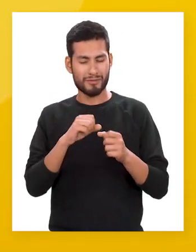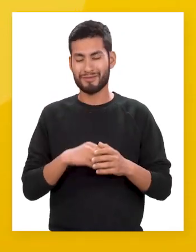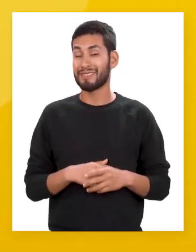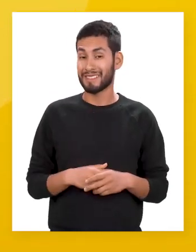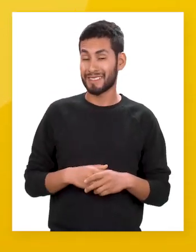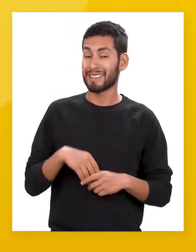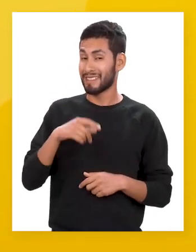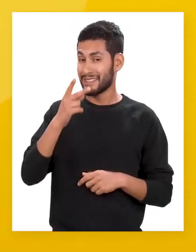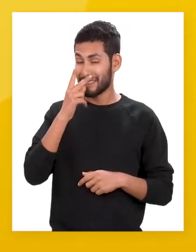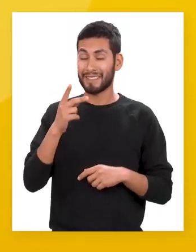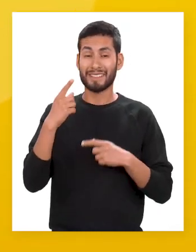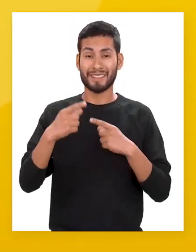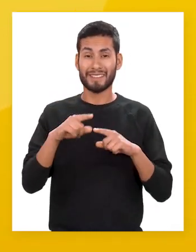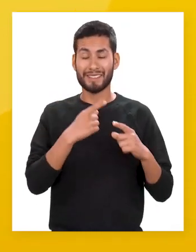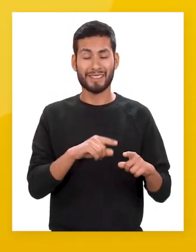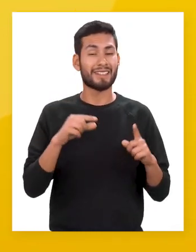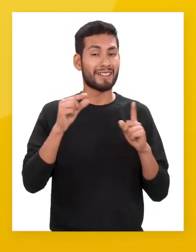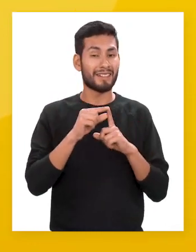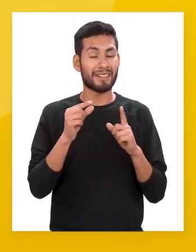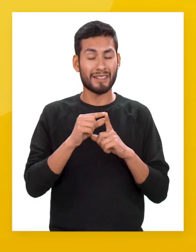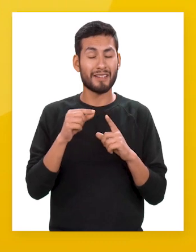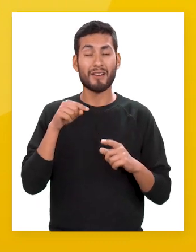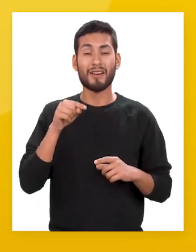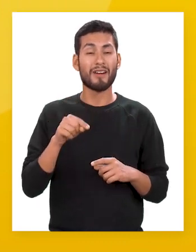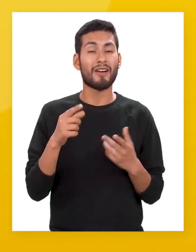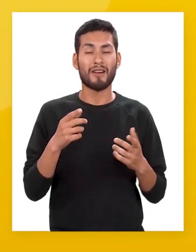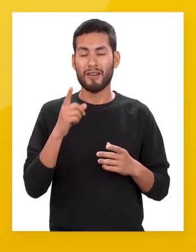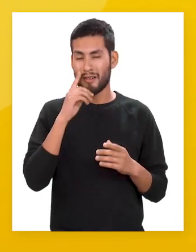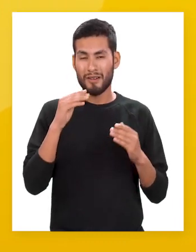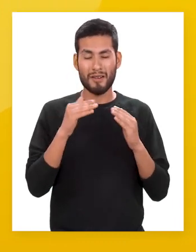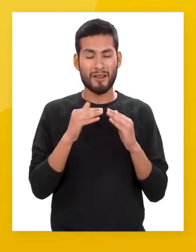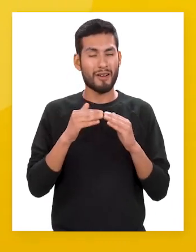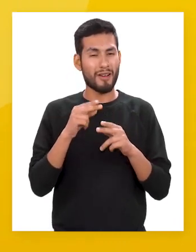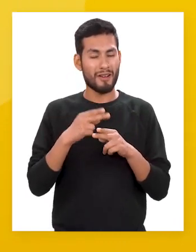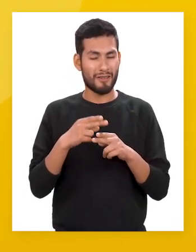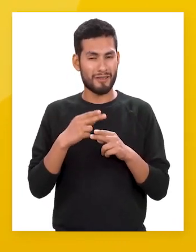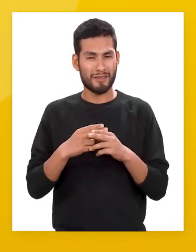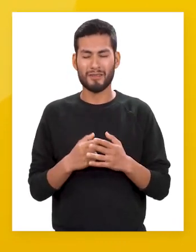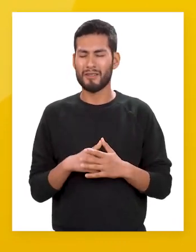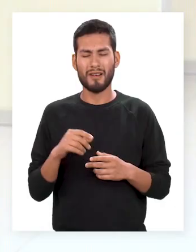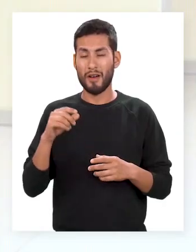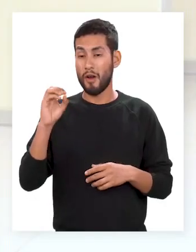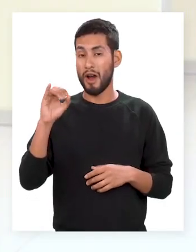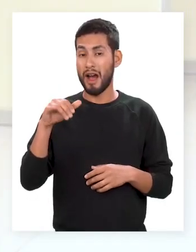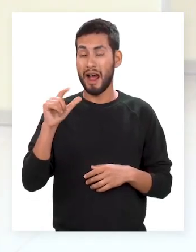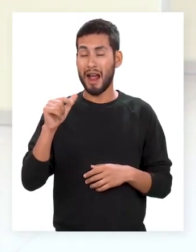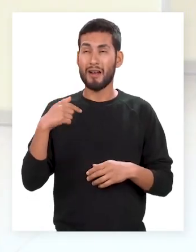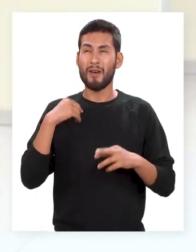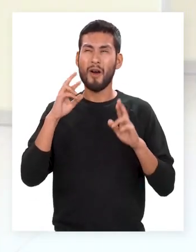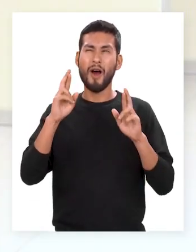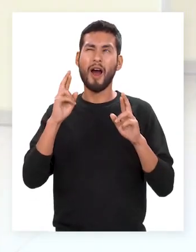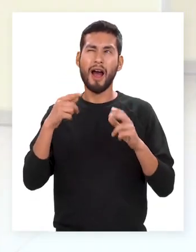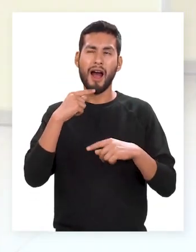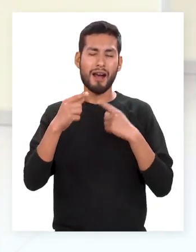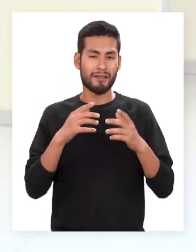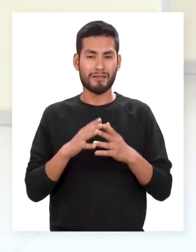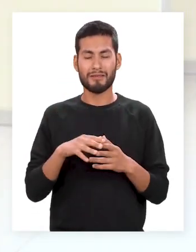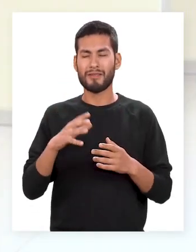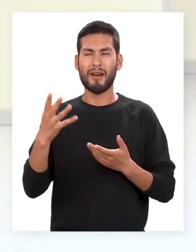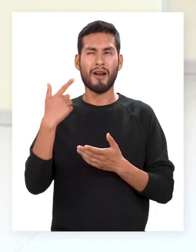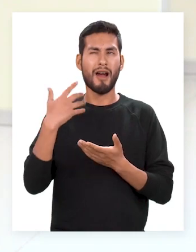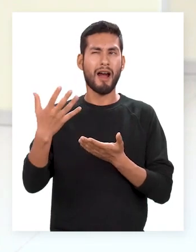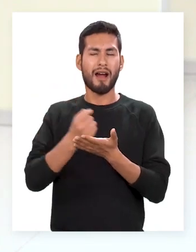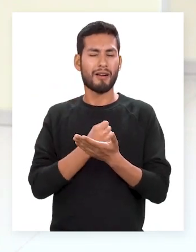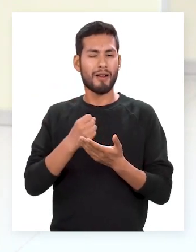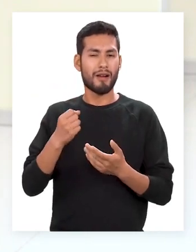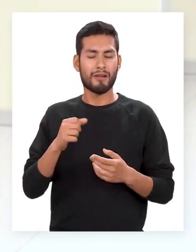Es muy anecdótico todo lo que puede suceder con las palabras homófonas. No es lo mismo decir ojalá cobre el dinero de la apuesta